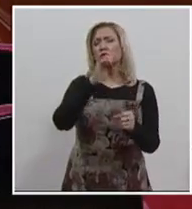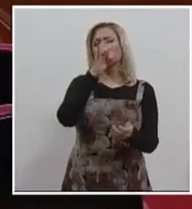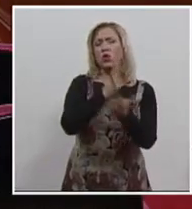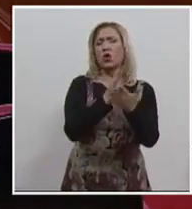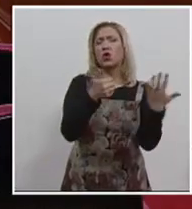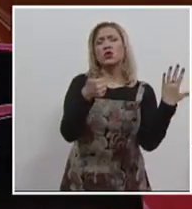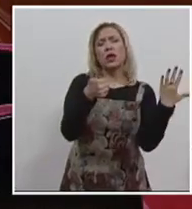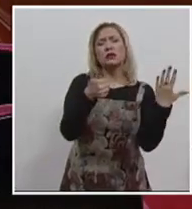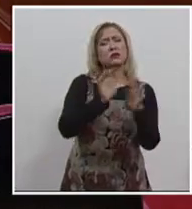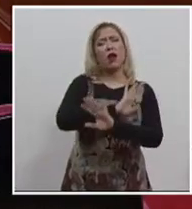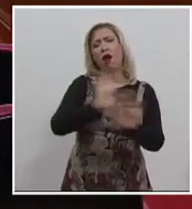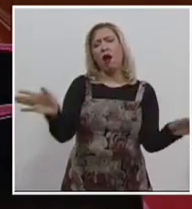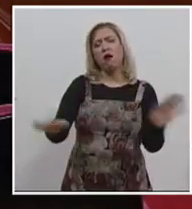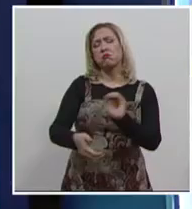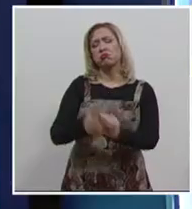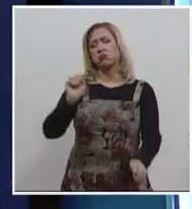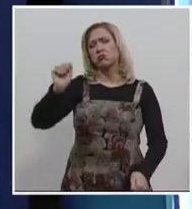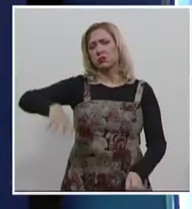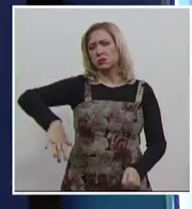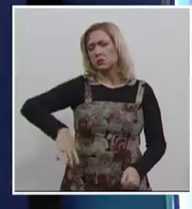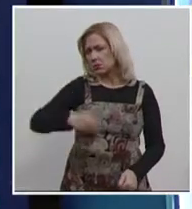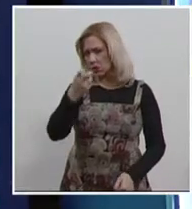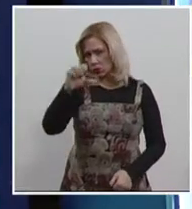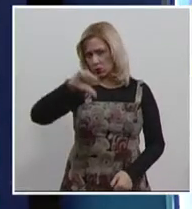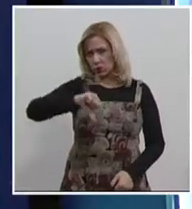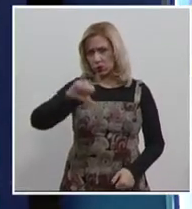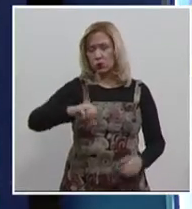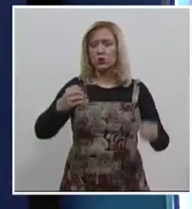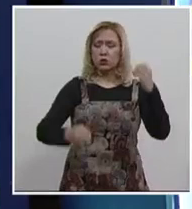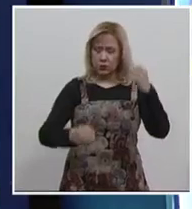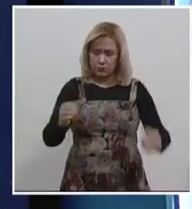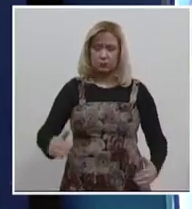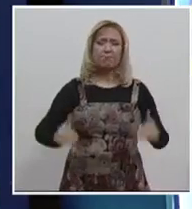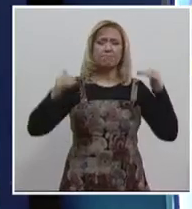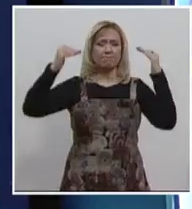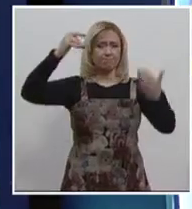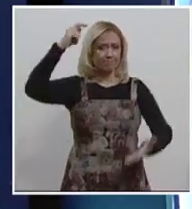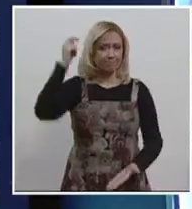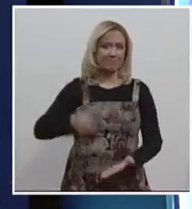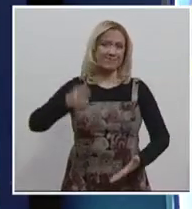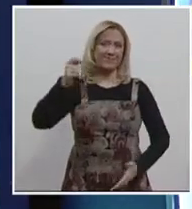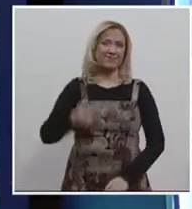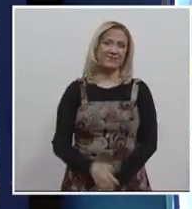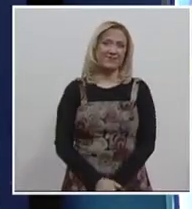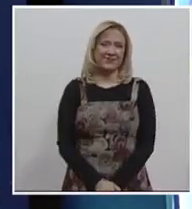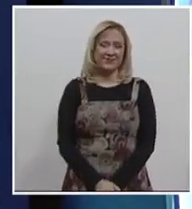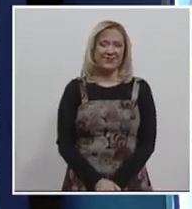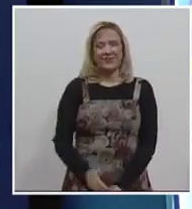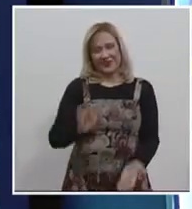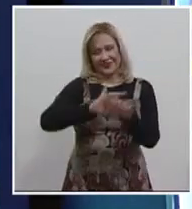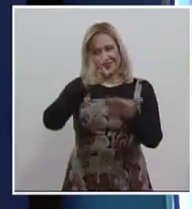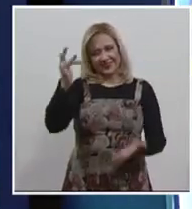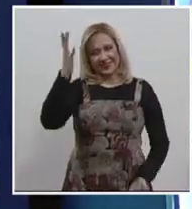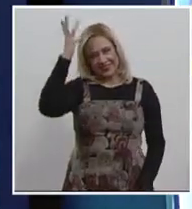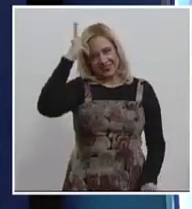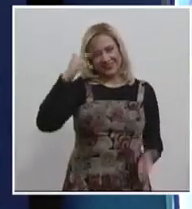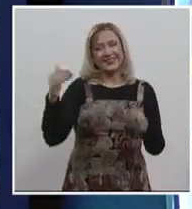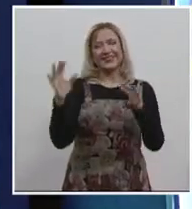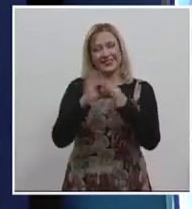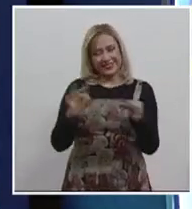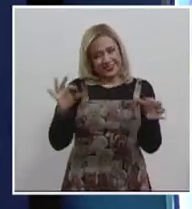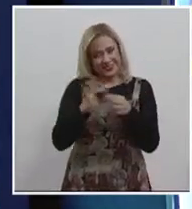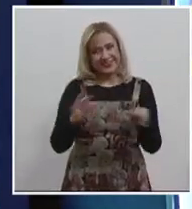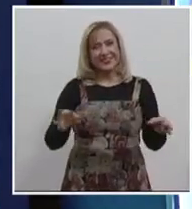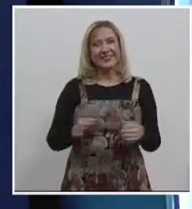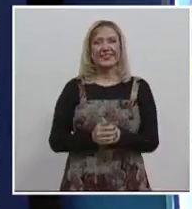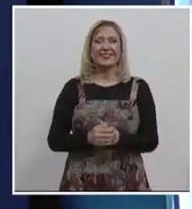declaración de invalidez. Eso fue lo que resolvió el Pleno de la Suprema Corte en esta sesión pública. Muchas gracias, Mario, por este